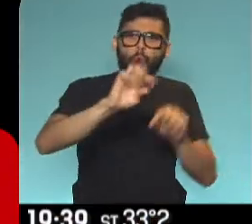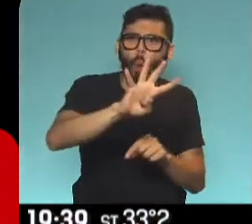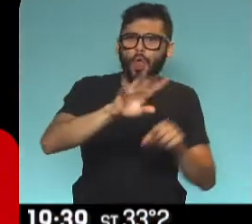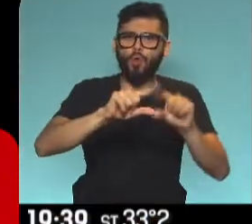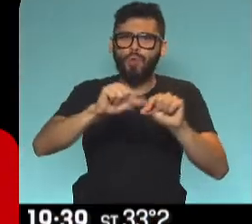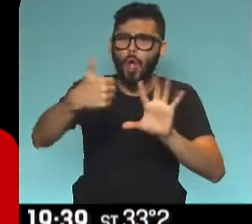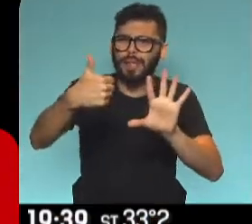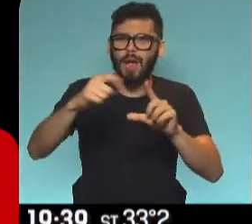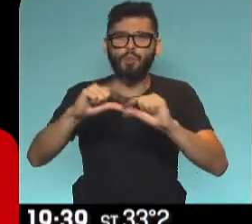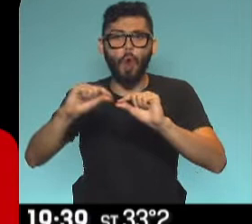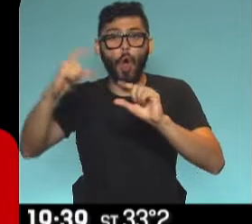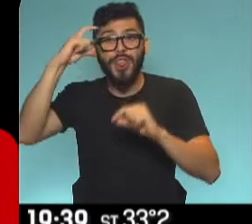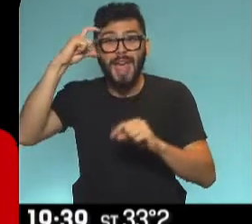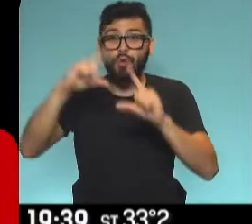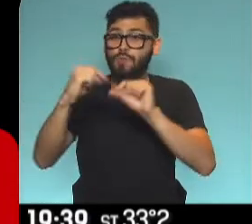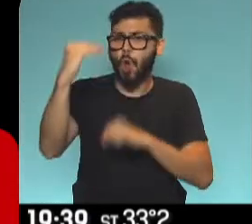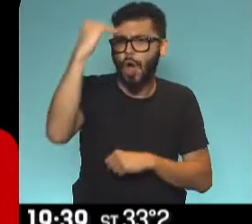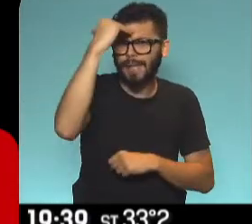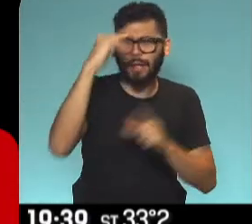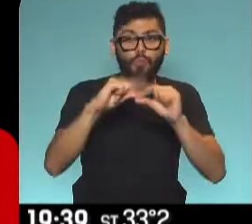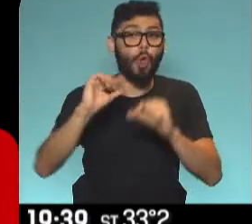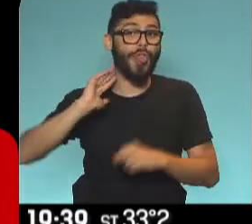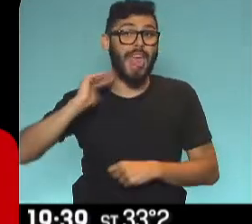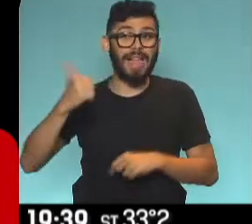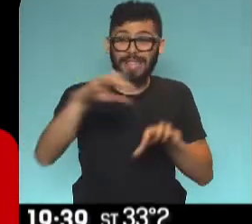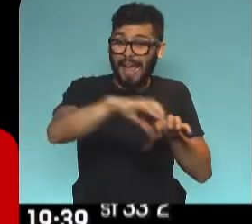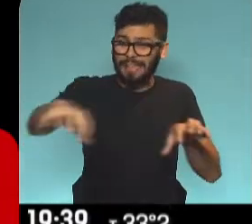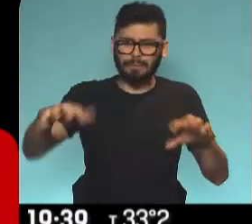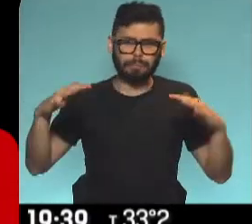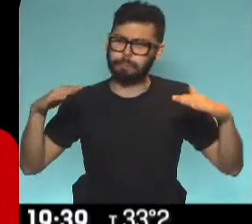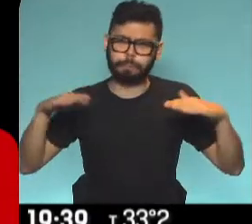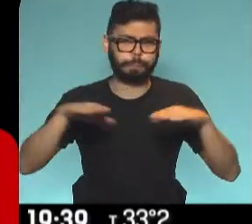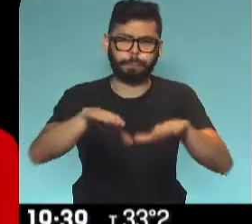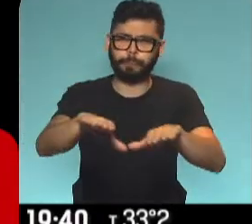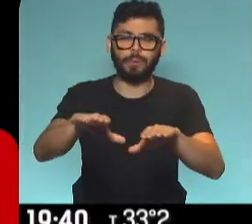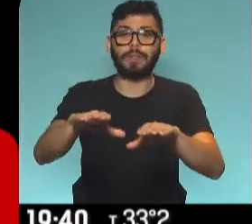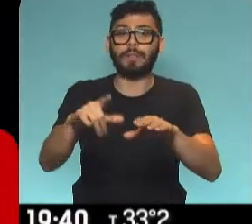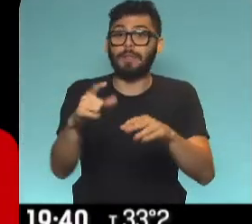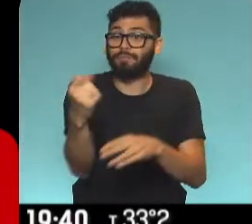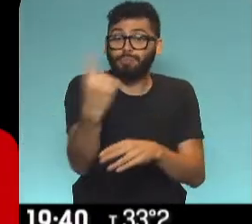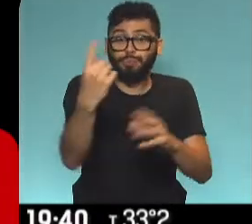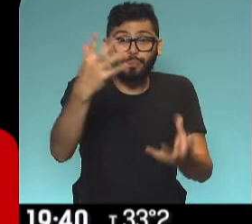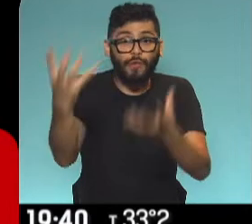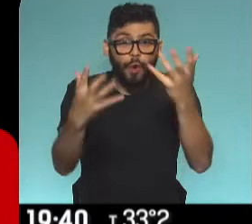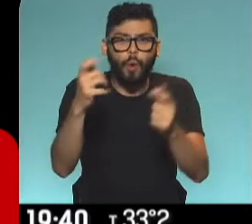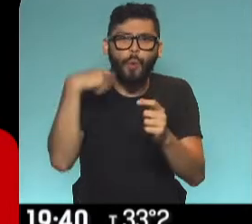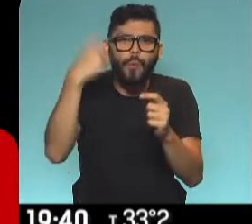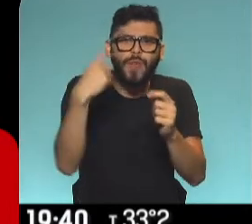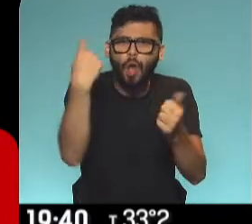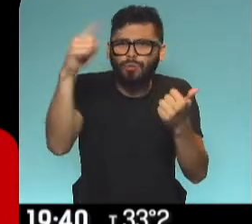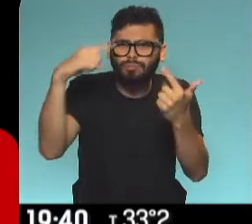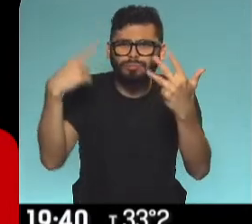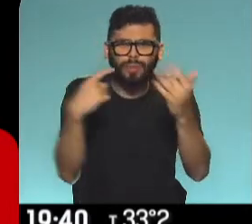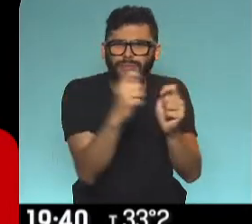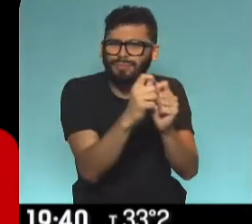la dotación 10, 15 y 16 de allí de las zonas. Apenas comenzado el incendio, distintos videos fueron captados, como